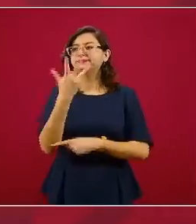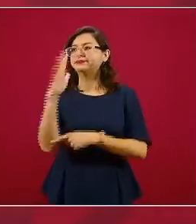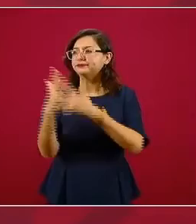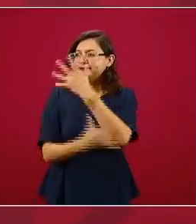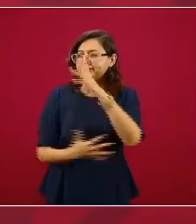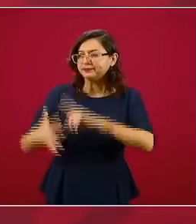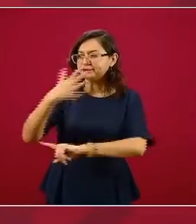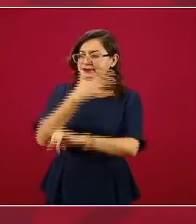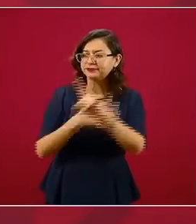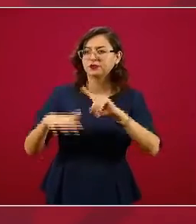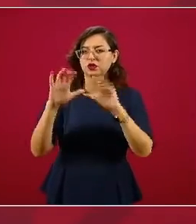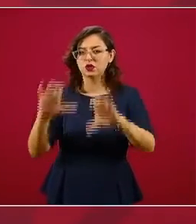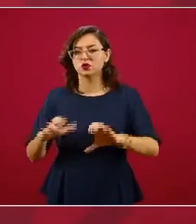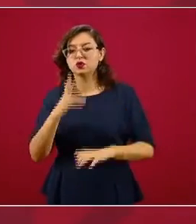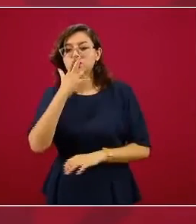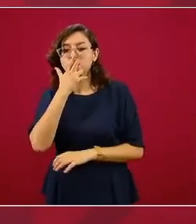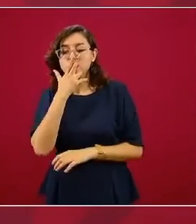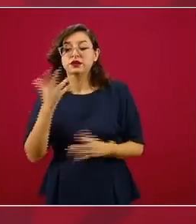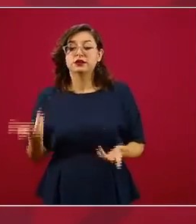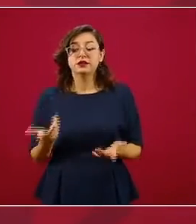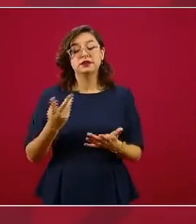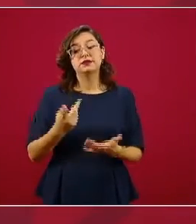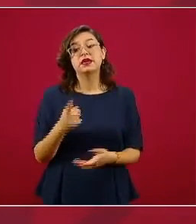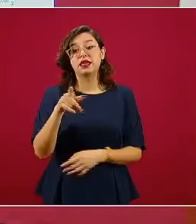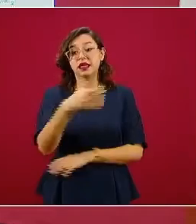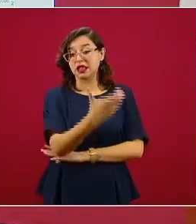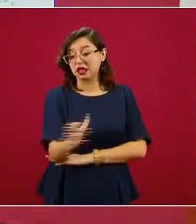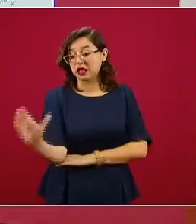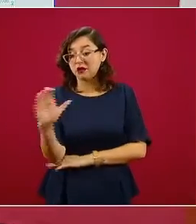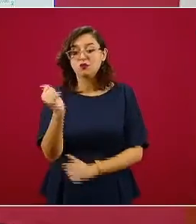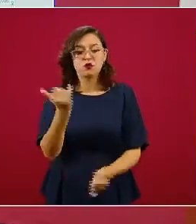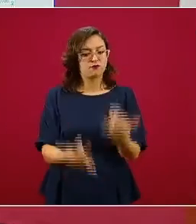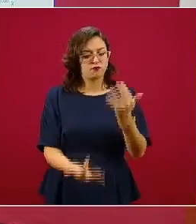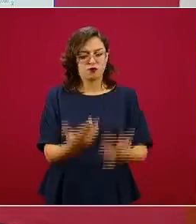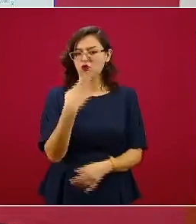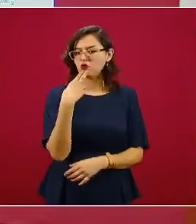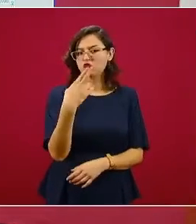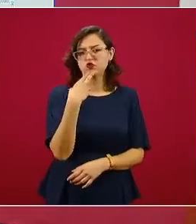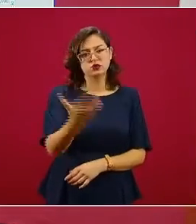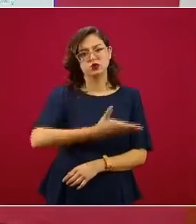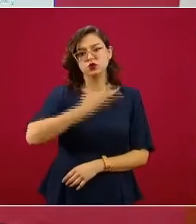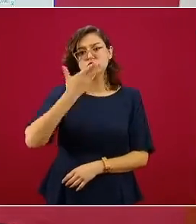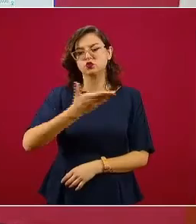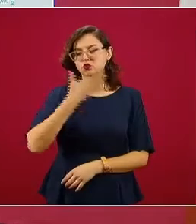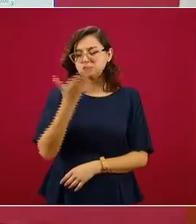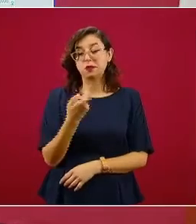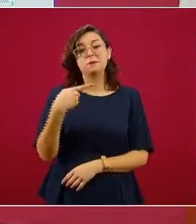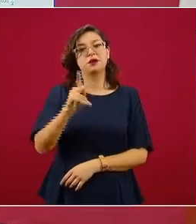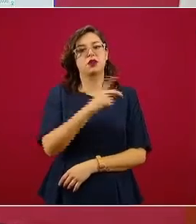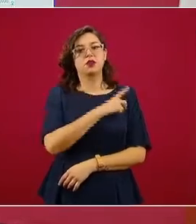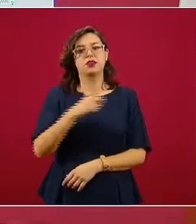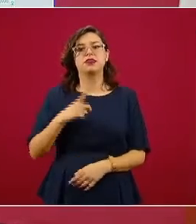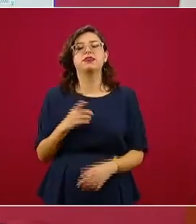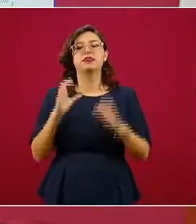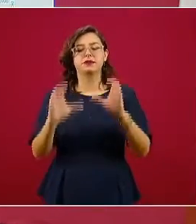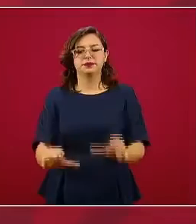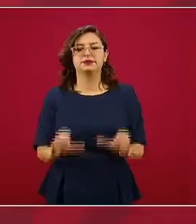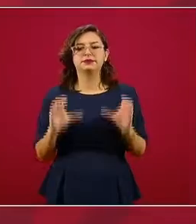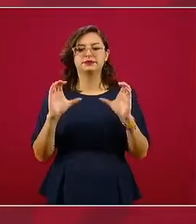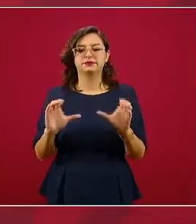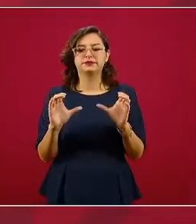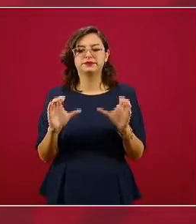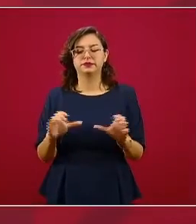Recordemos que en nuestro campo el fuego sigue siendo una herramienta, por supuesto tenemos que manejar el fuego con mucho